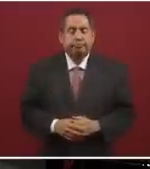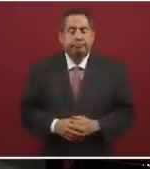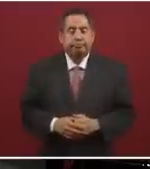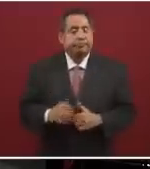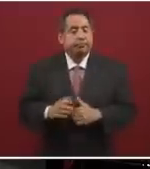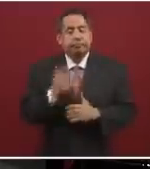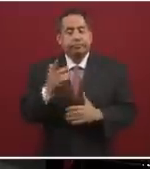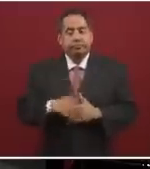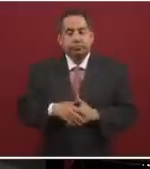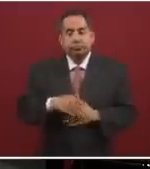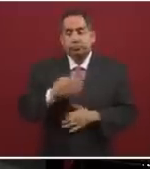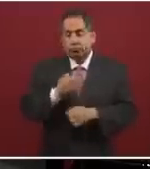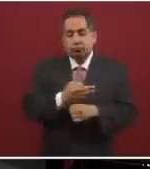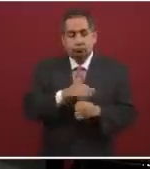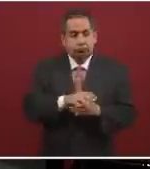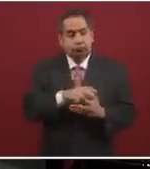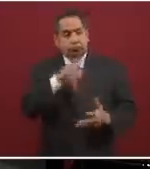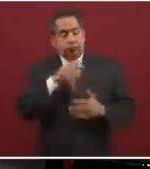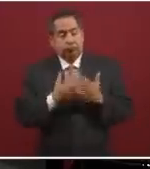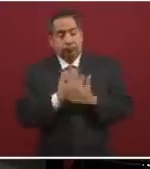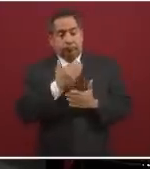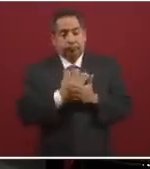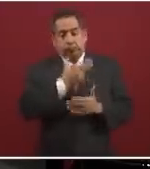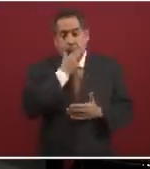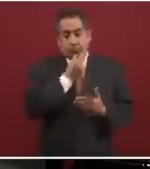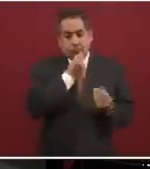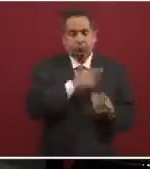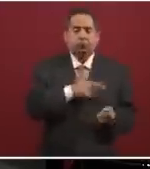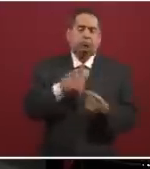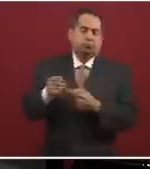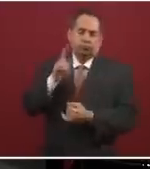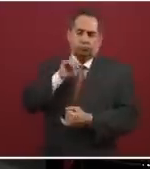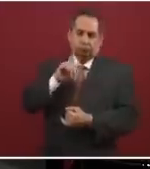porque predominaron al principio los hombres.